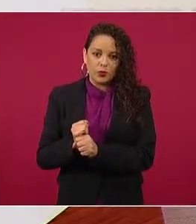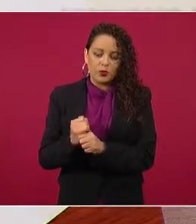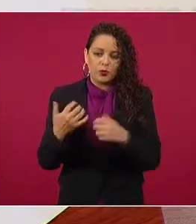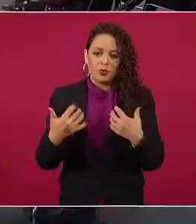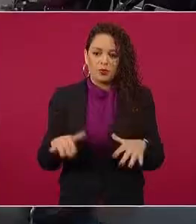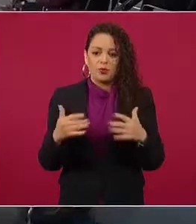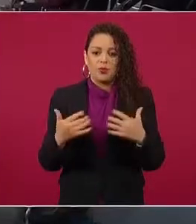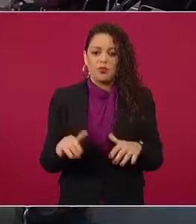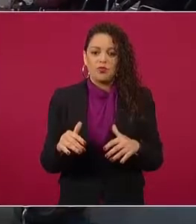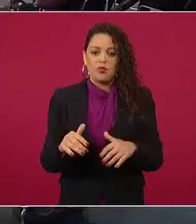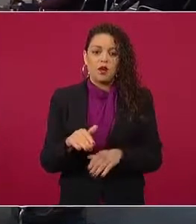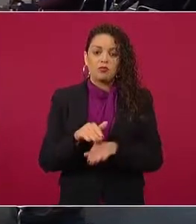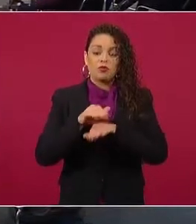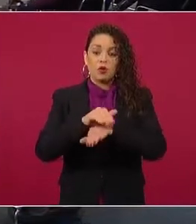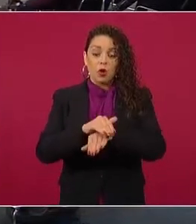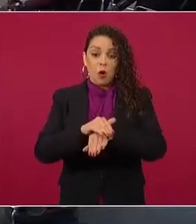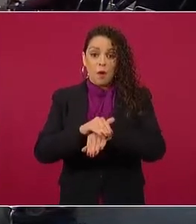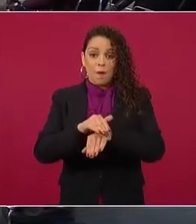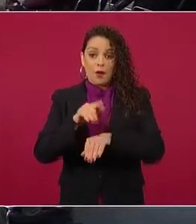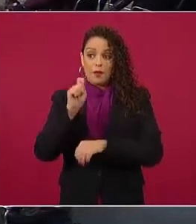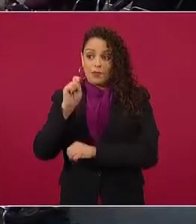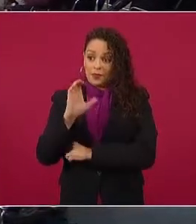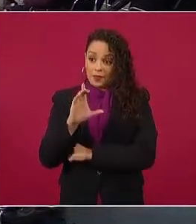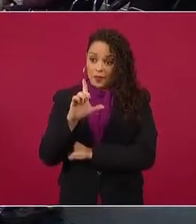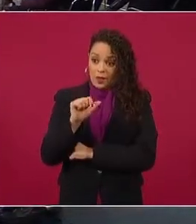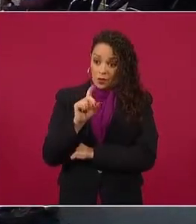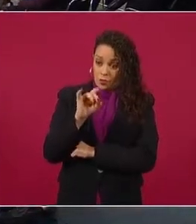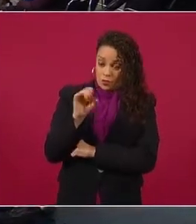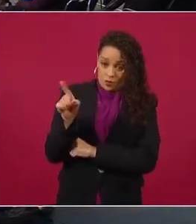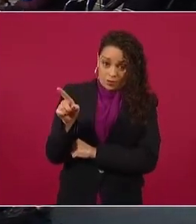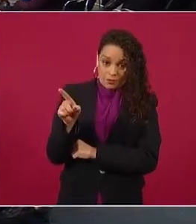de la relación entre Claudia